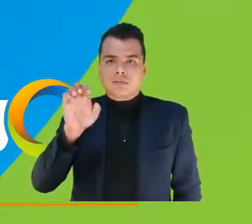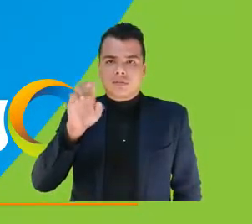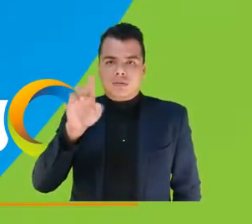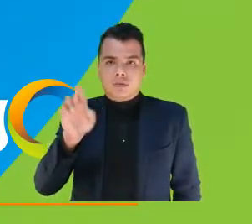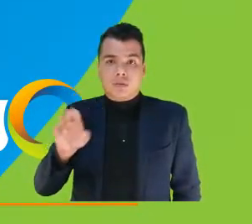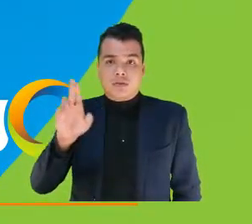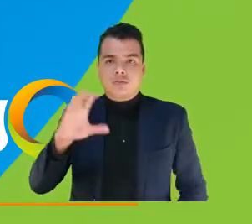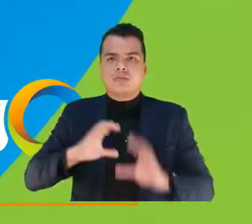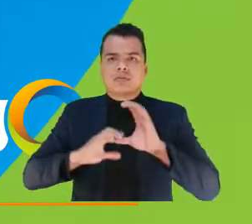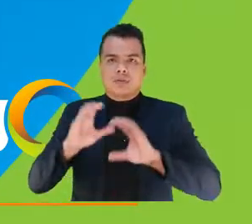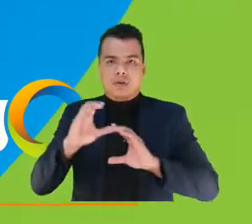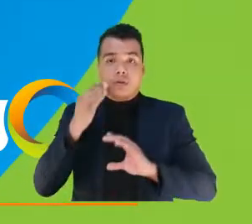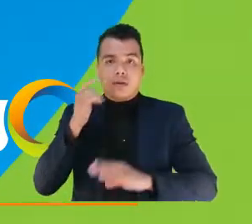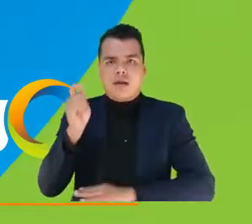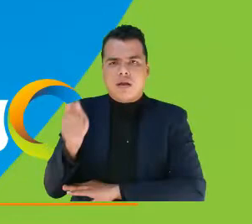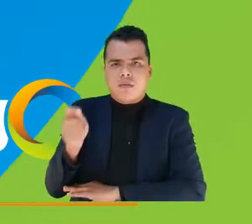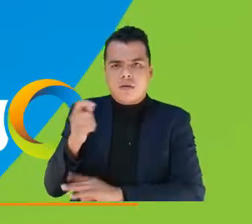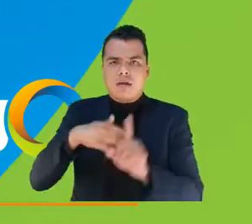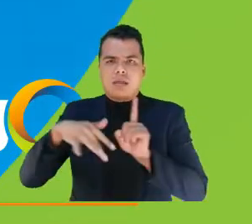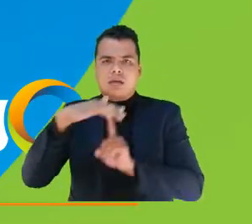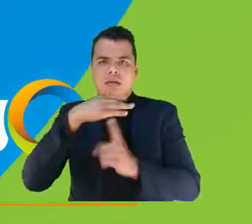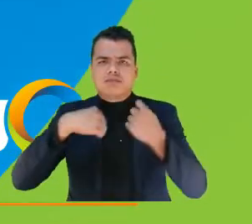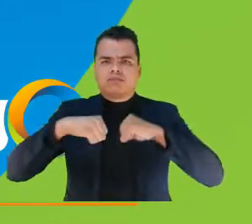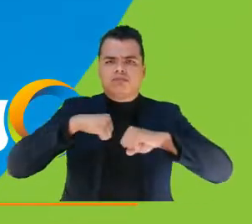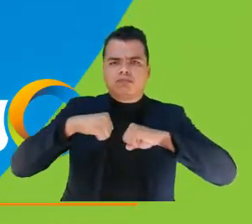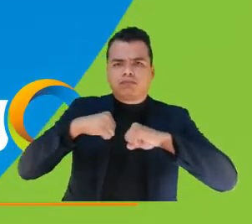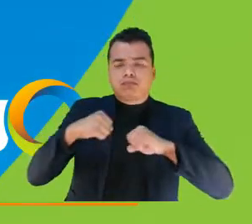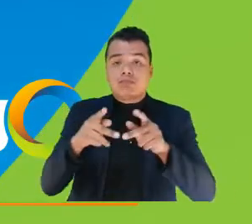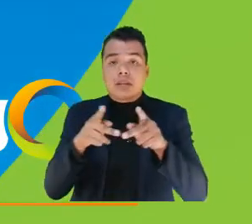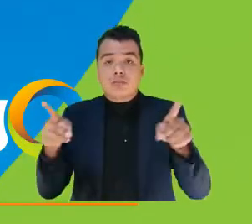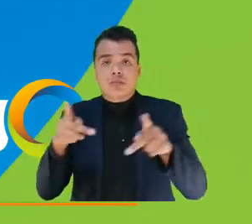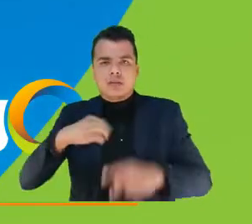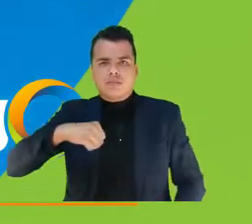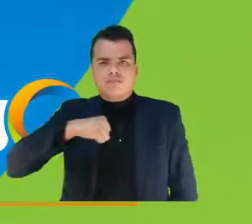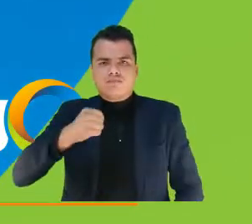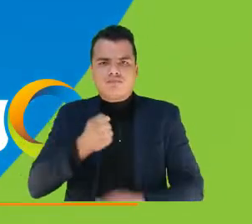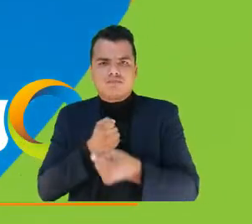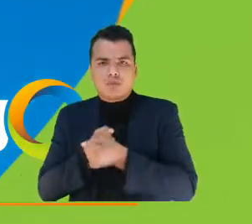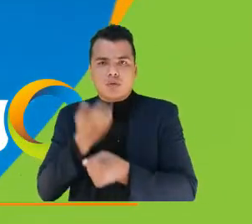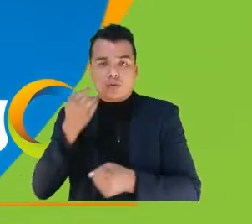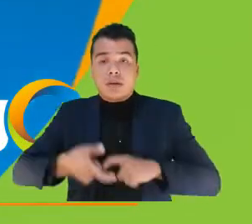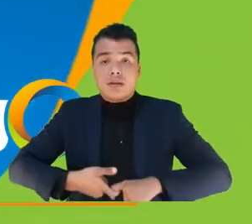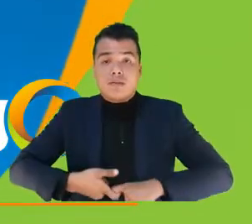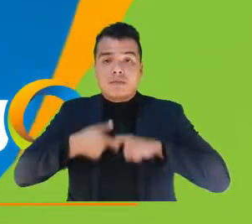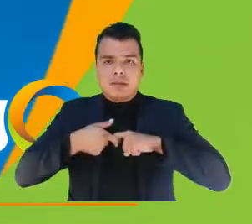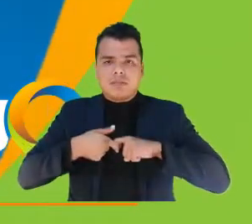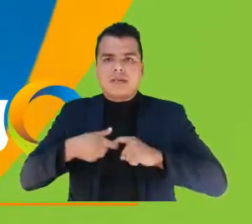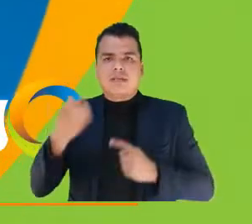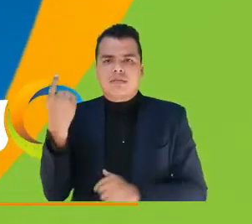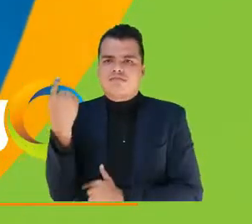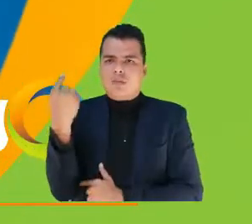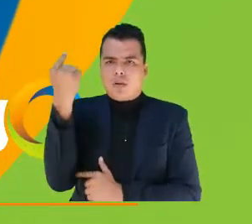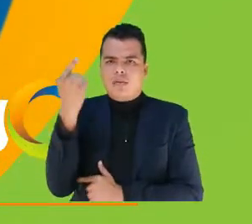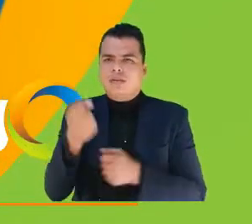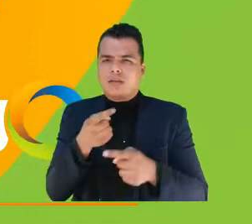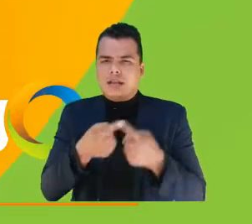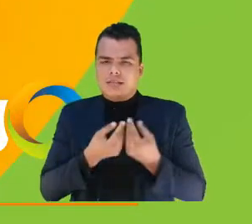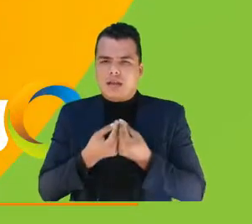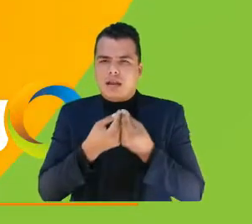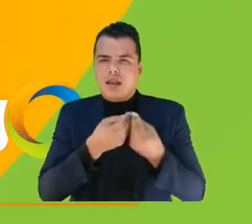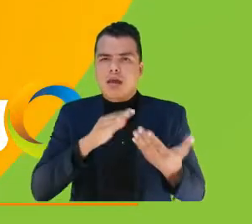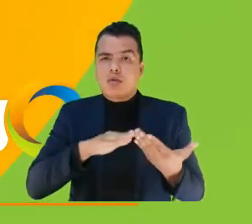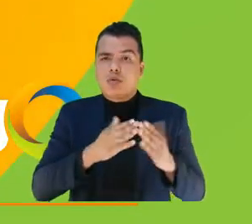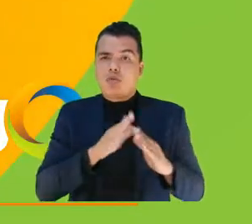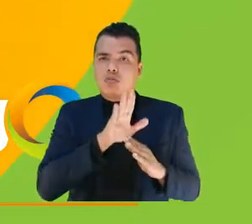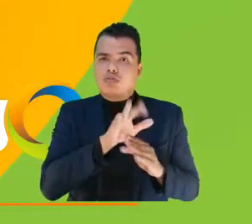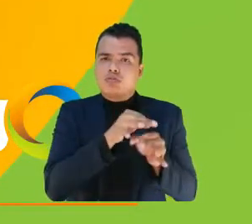abogada, activista medioambiental, defensora de los derechos humanos, feminista y política colombiana. Fue representante legal del